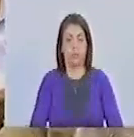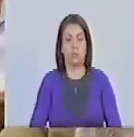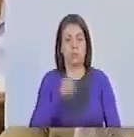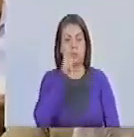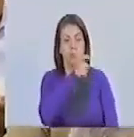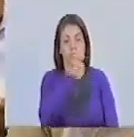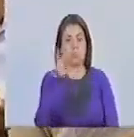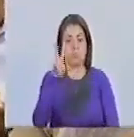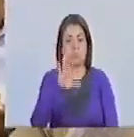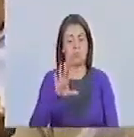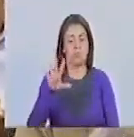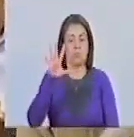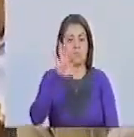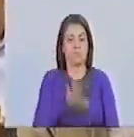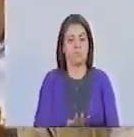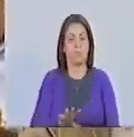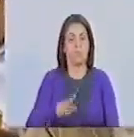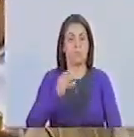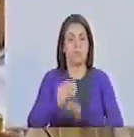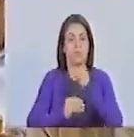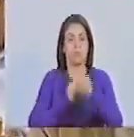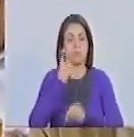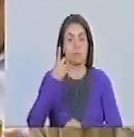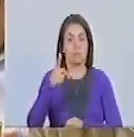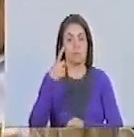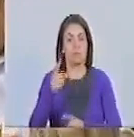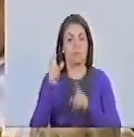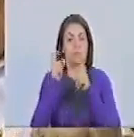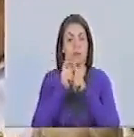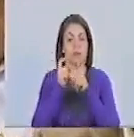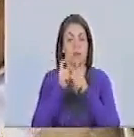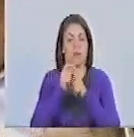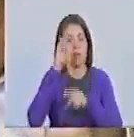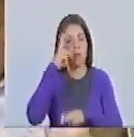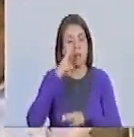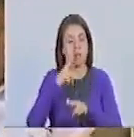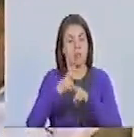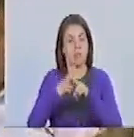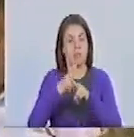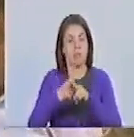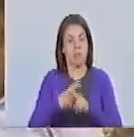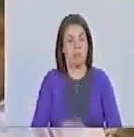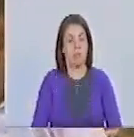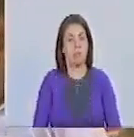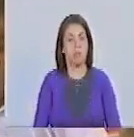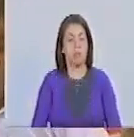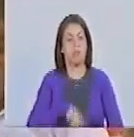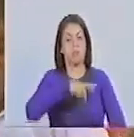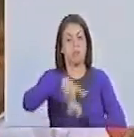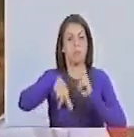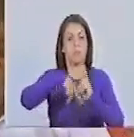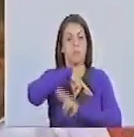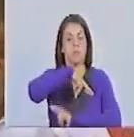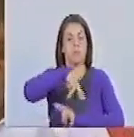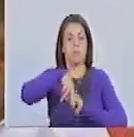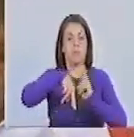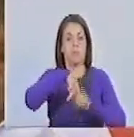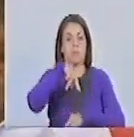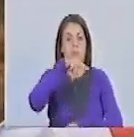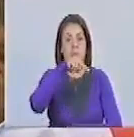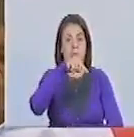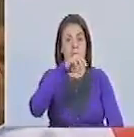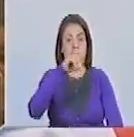pueblo de Venezuela. Ejerzo el derecho de palabra en homenaje al revolucionario